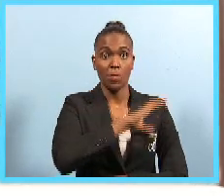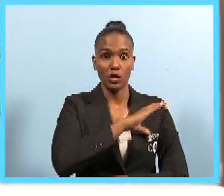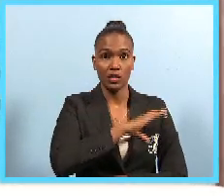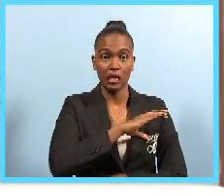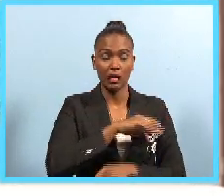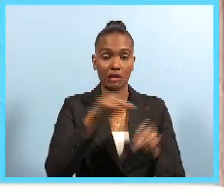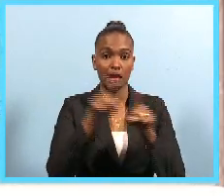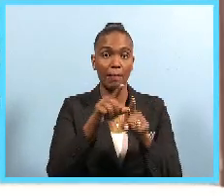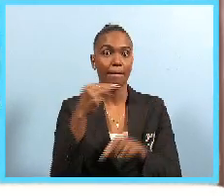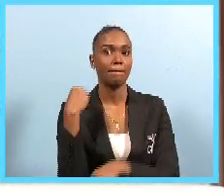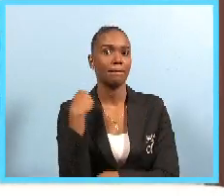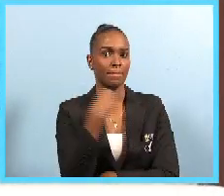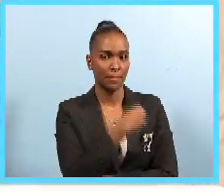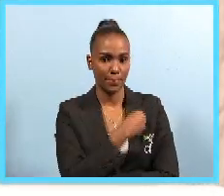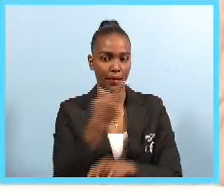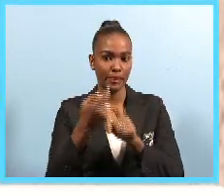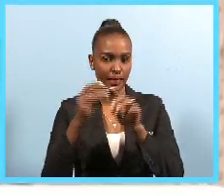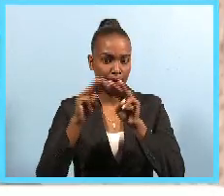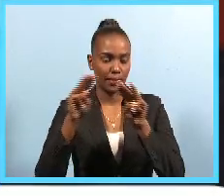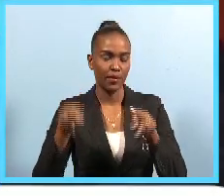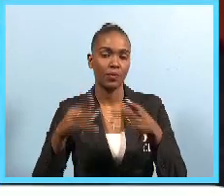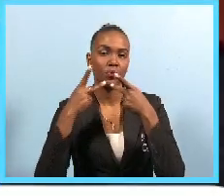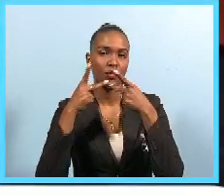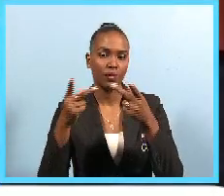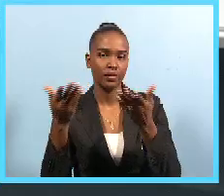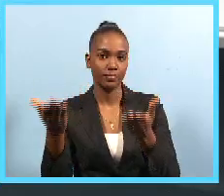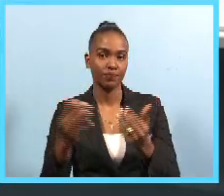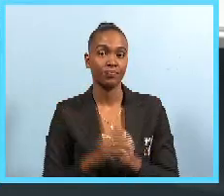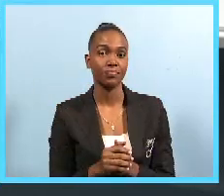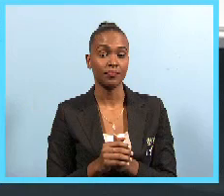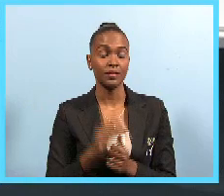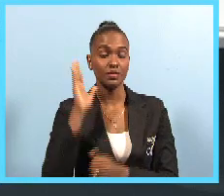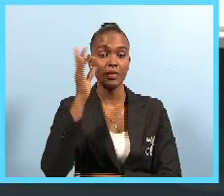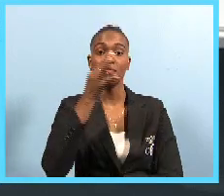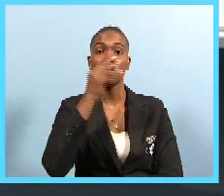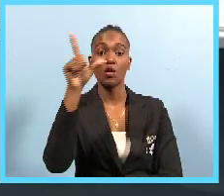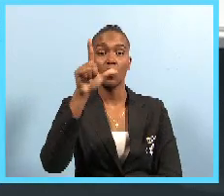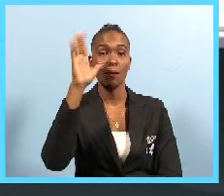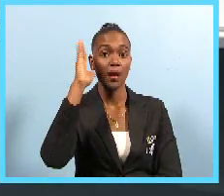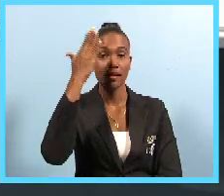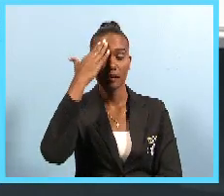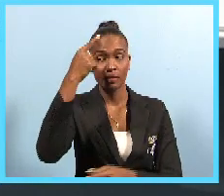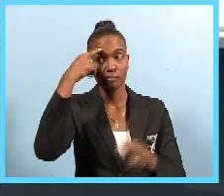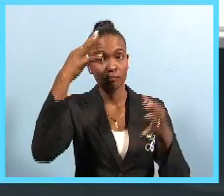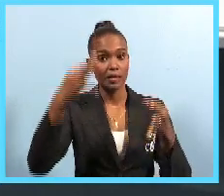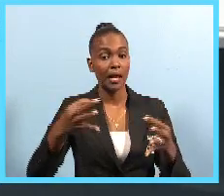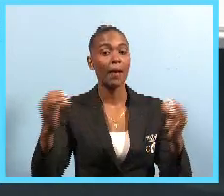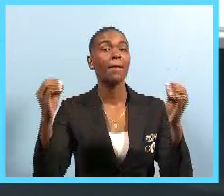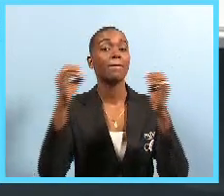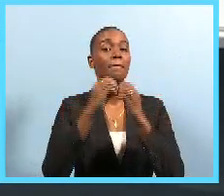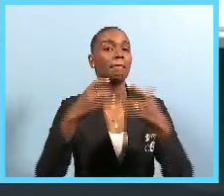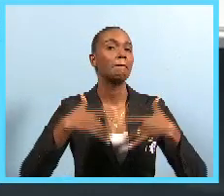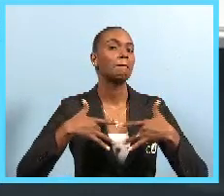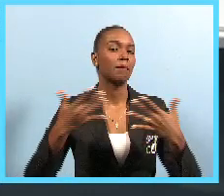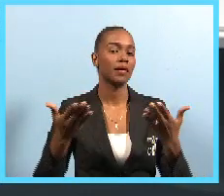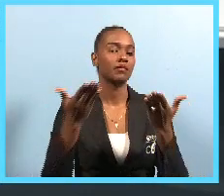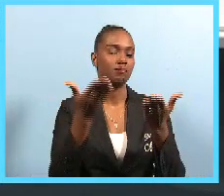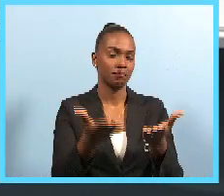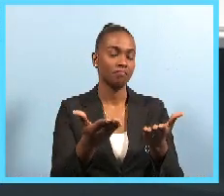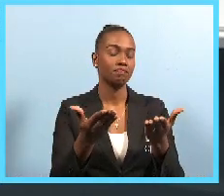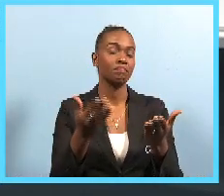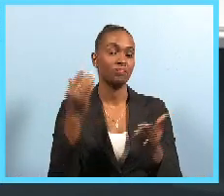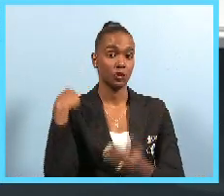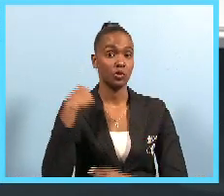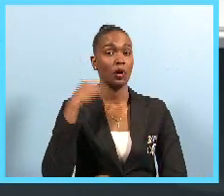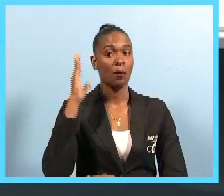igual también miembros del Ministerio Público. Será el próximo lunes cuando se conocerá ya más a fondo esta intromisión. Por supuesto,